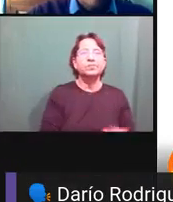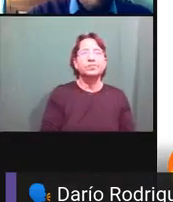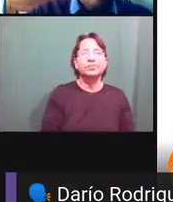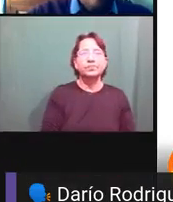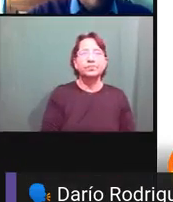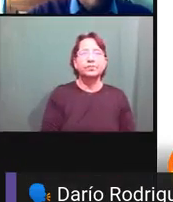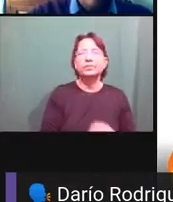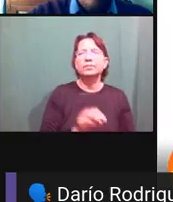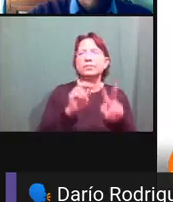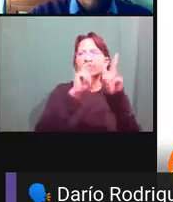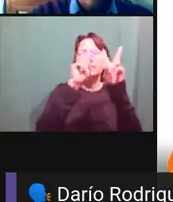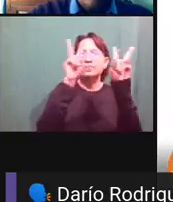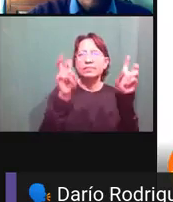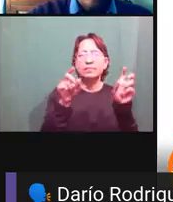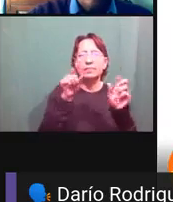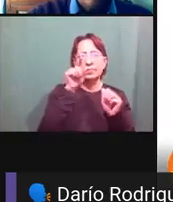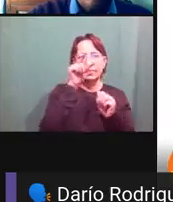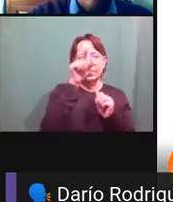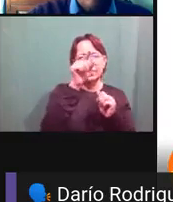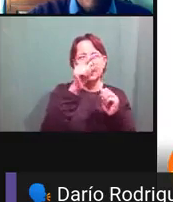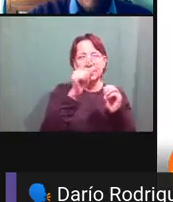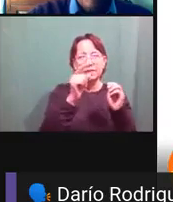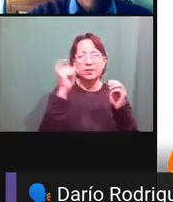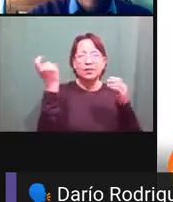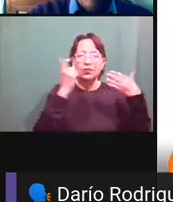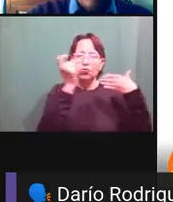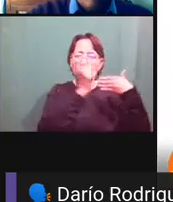El tema, pues, el grafiti y la conservación.